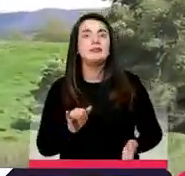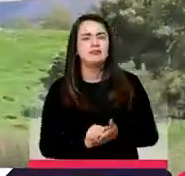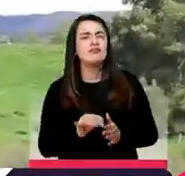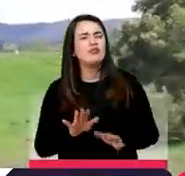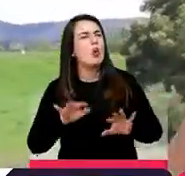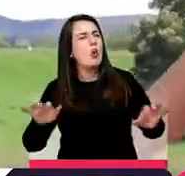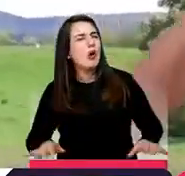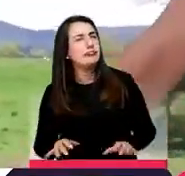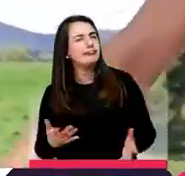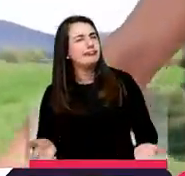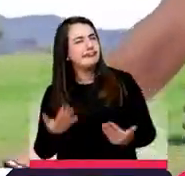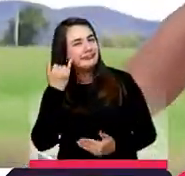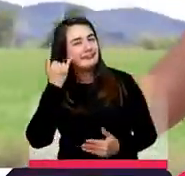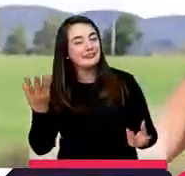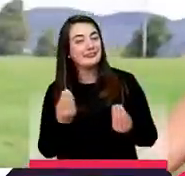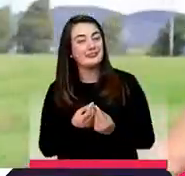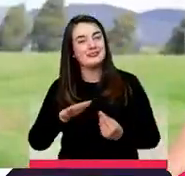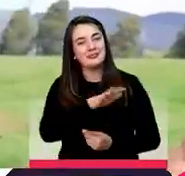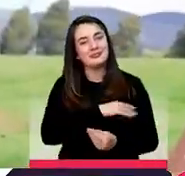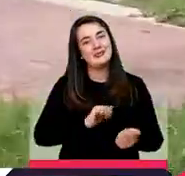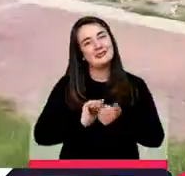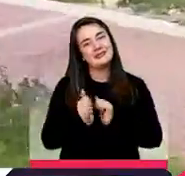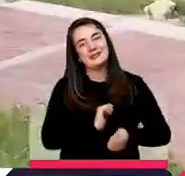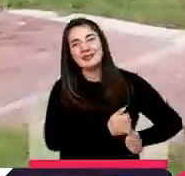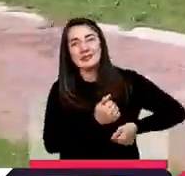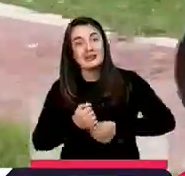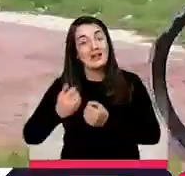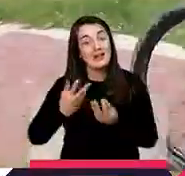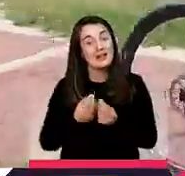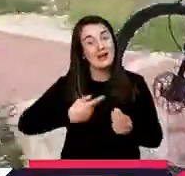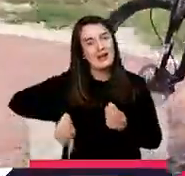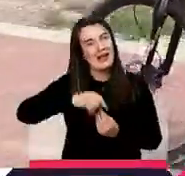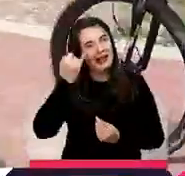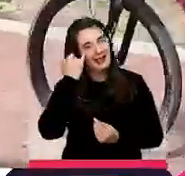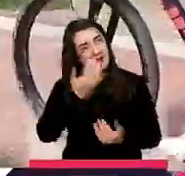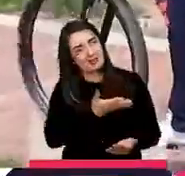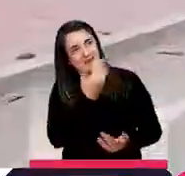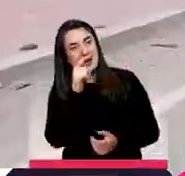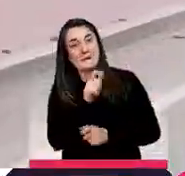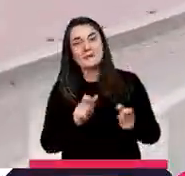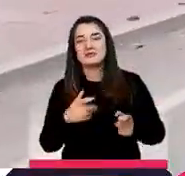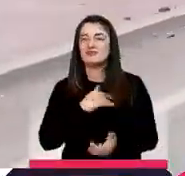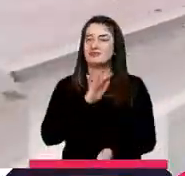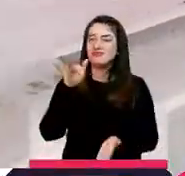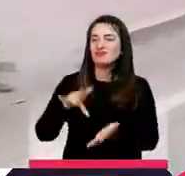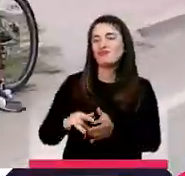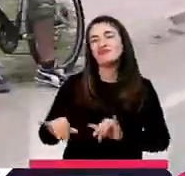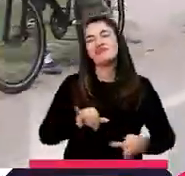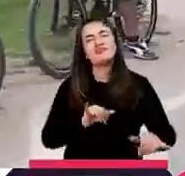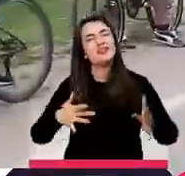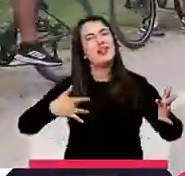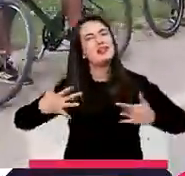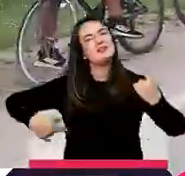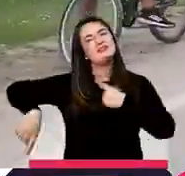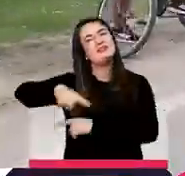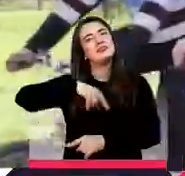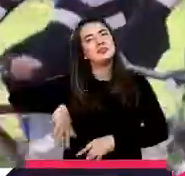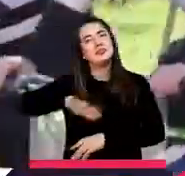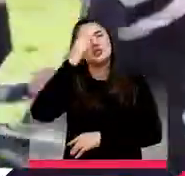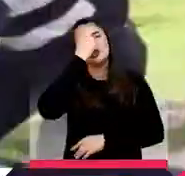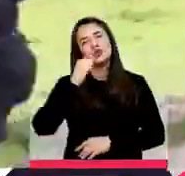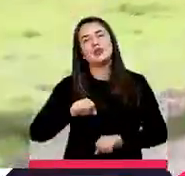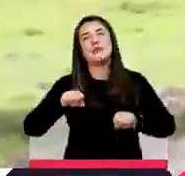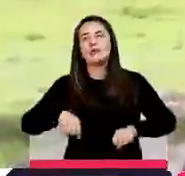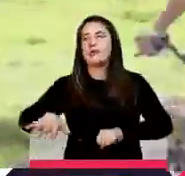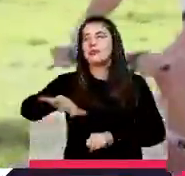impulsada por el Instituto Municipal de Recreación y Deporte, es una oportunidad para que los asistentes disfruten del entorno rural de Soacha, conozcan